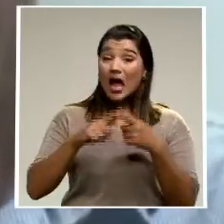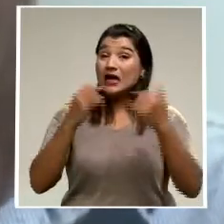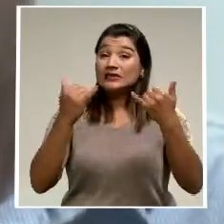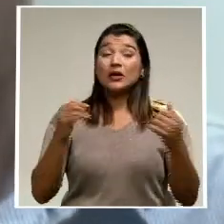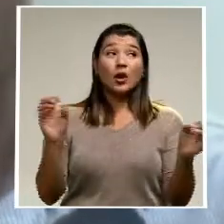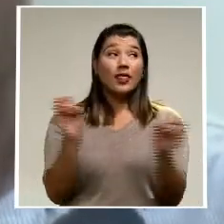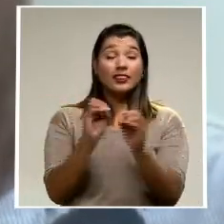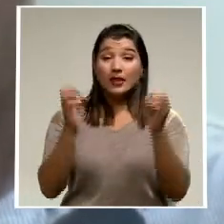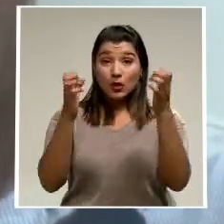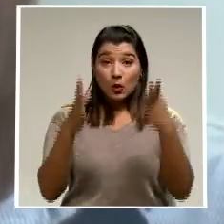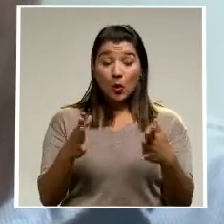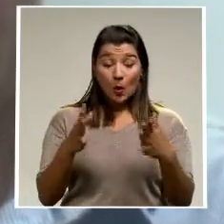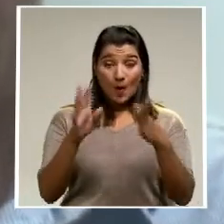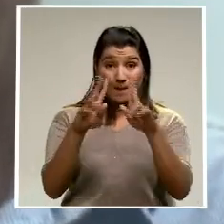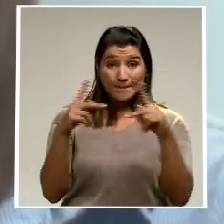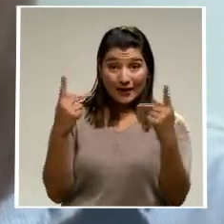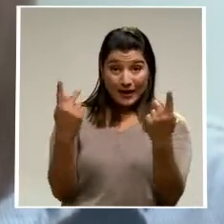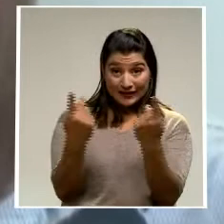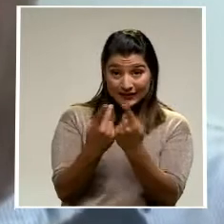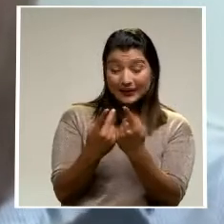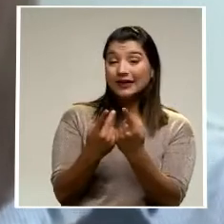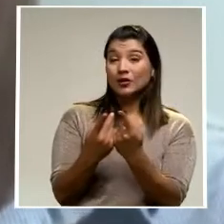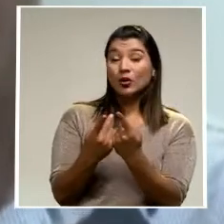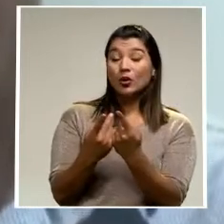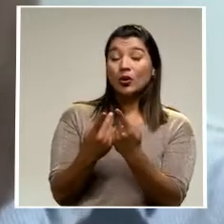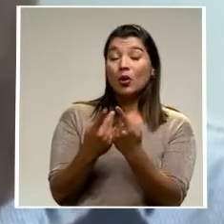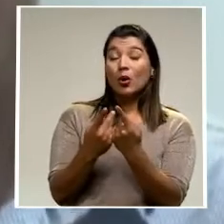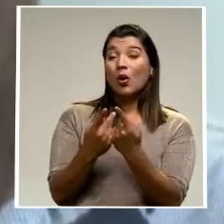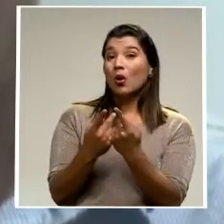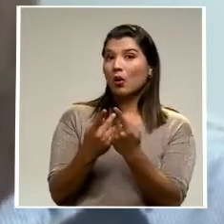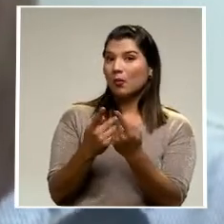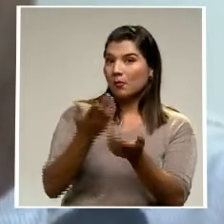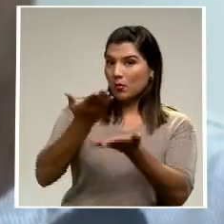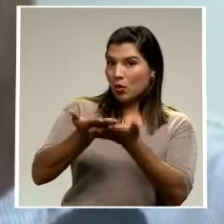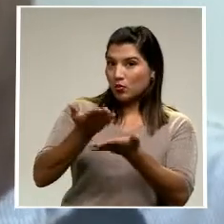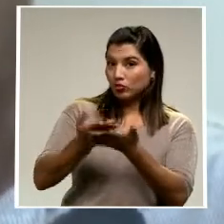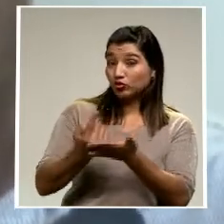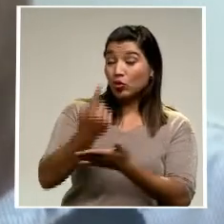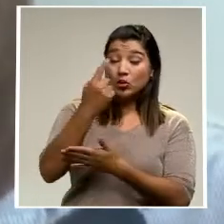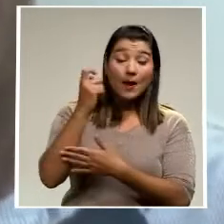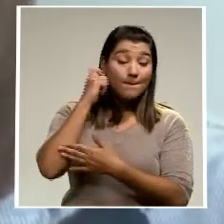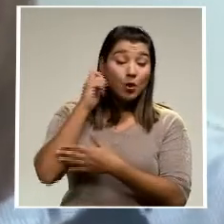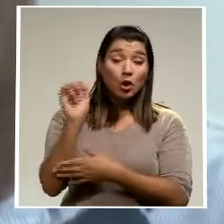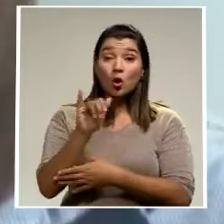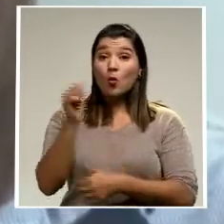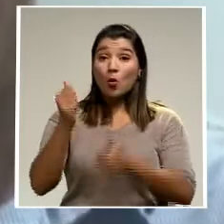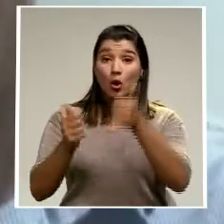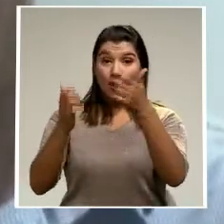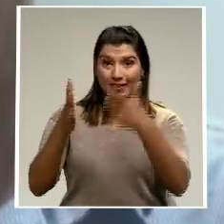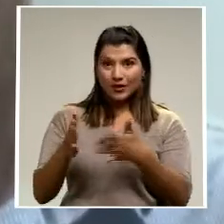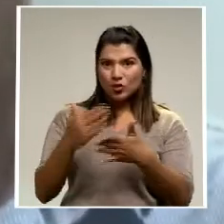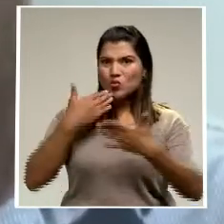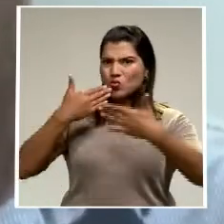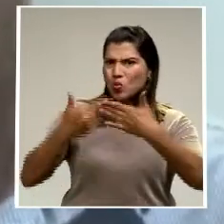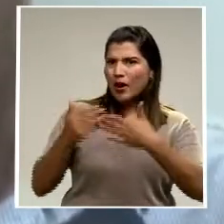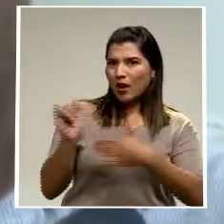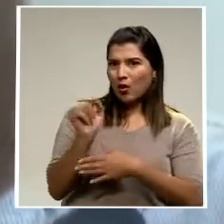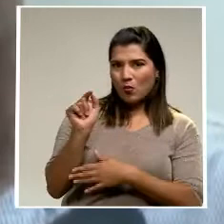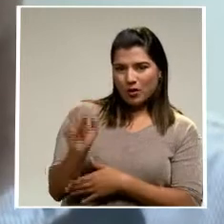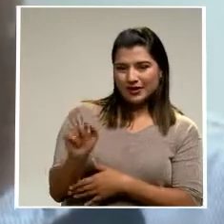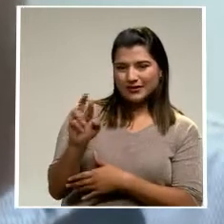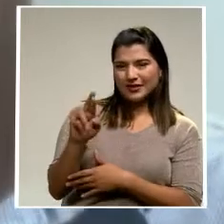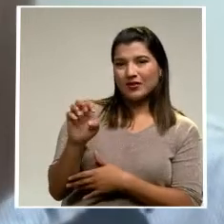caudal electoral ha barajado una precandidatura femenina de este perfil.